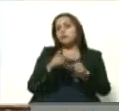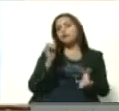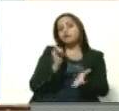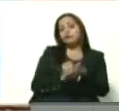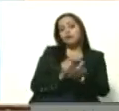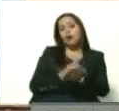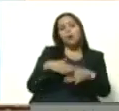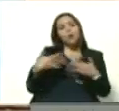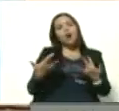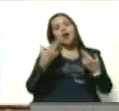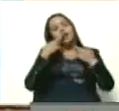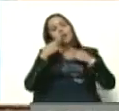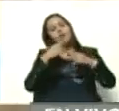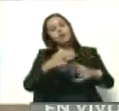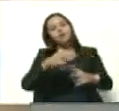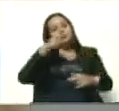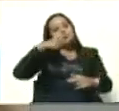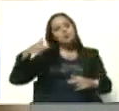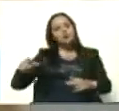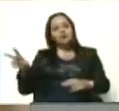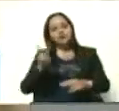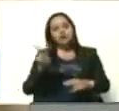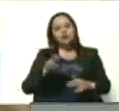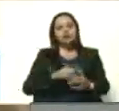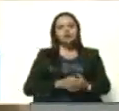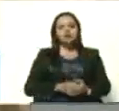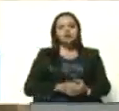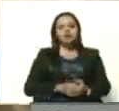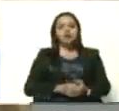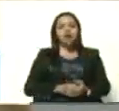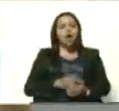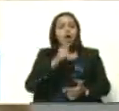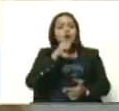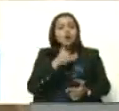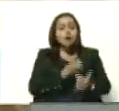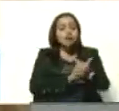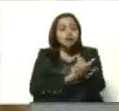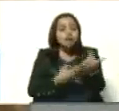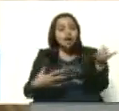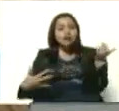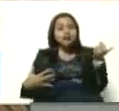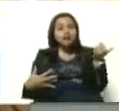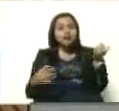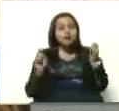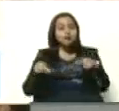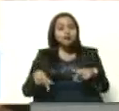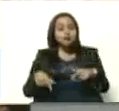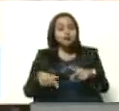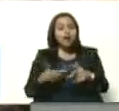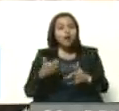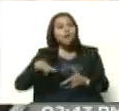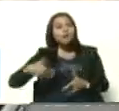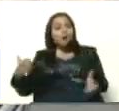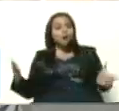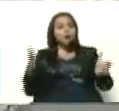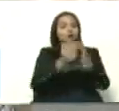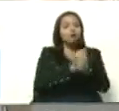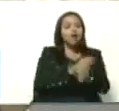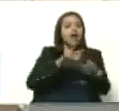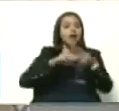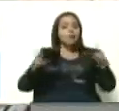fue la respuesta del pueblo de Venezuela. Sin derramar una gota de sangre, conquistó una victoria, la paz,